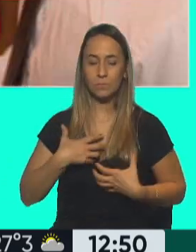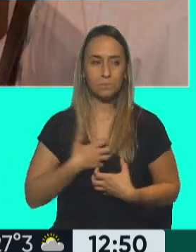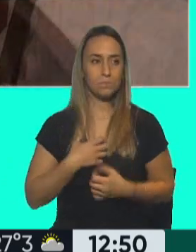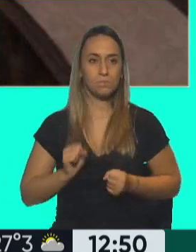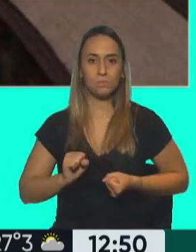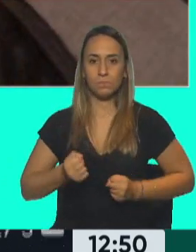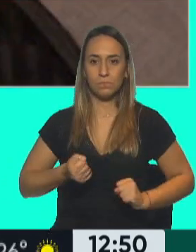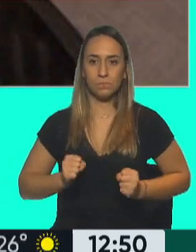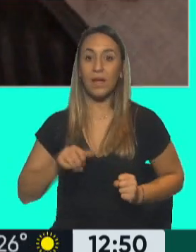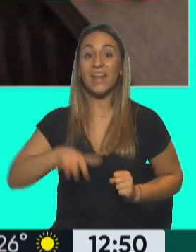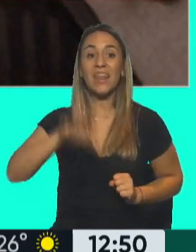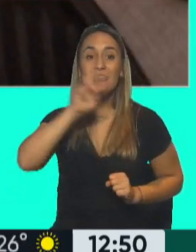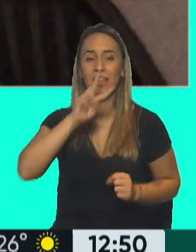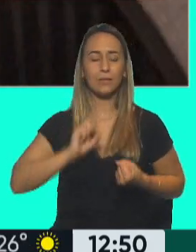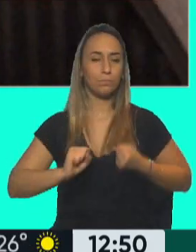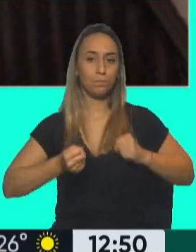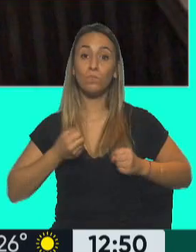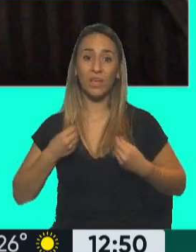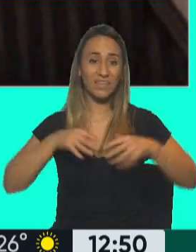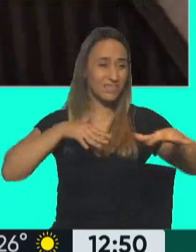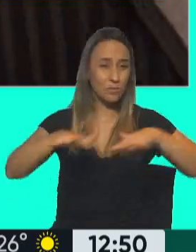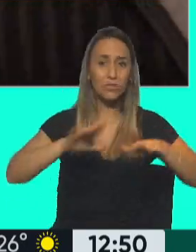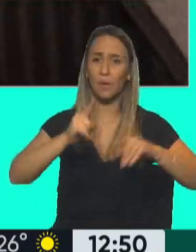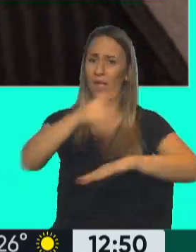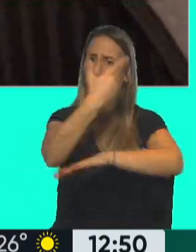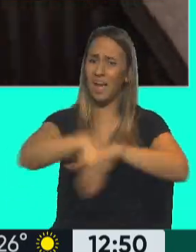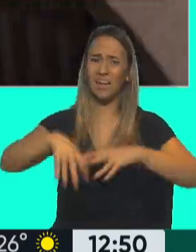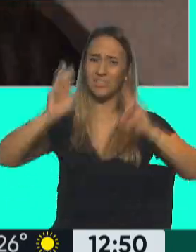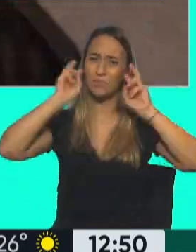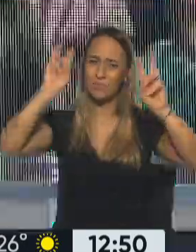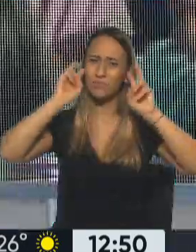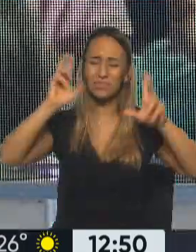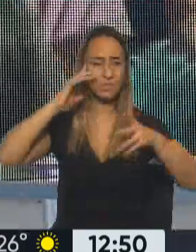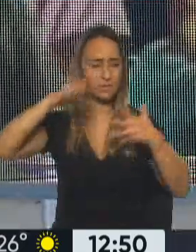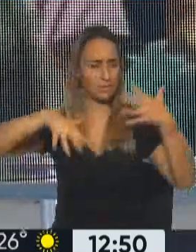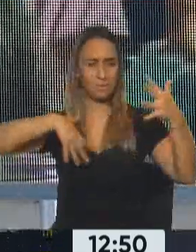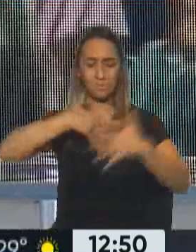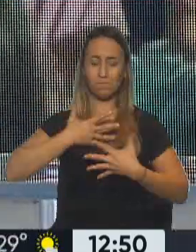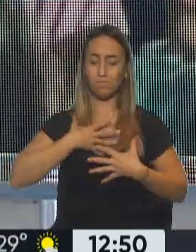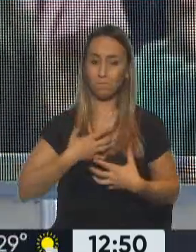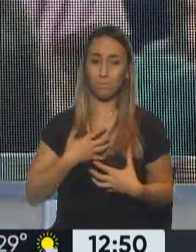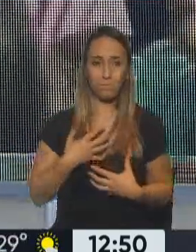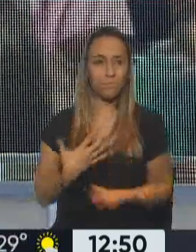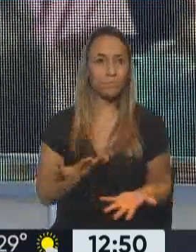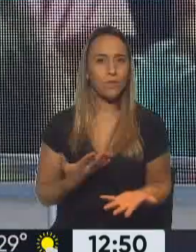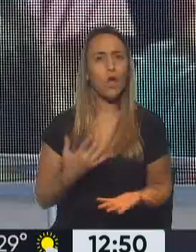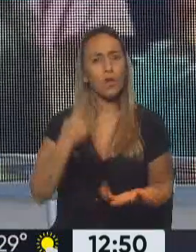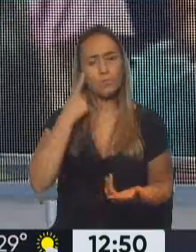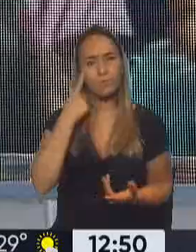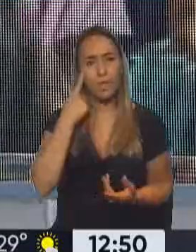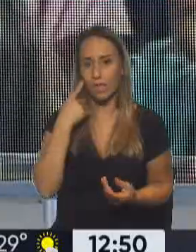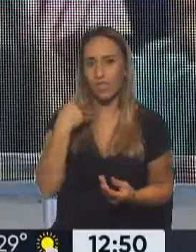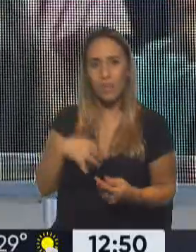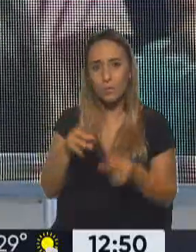por toda la situación. yo También lo que pregunto, pasaba en la calle también. Hay una obligación de escuchar a los menores. Sí. Digo, la nena